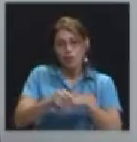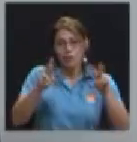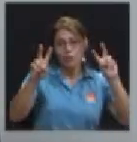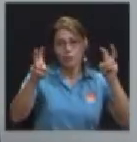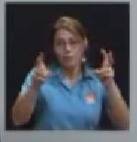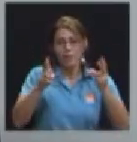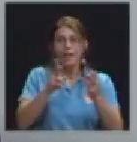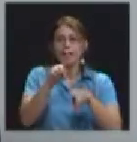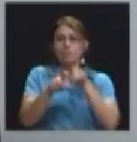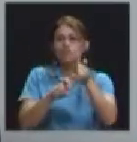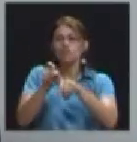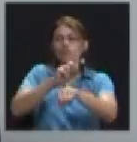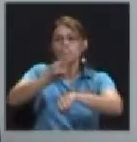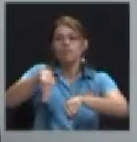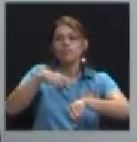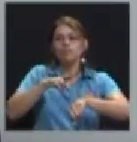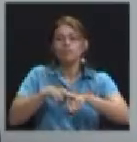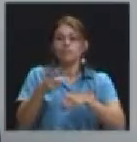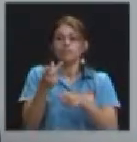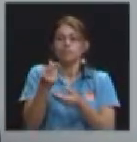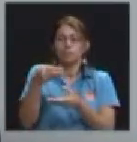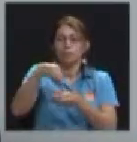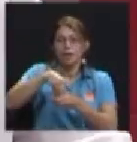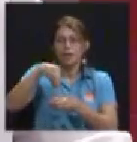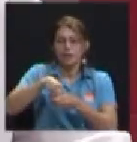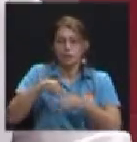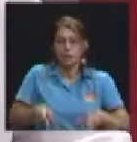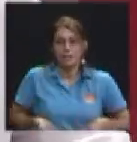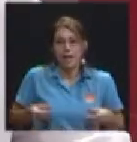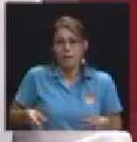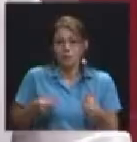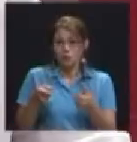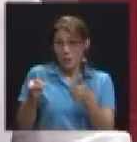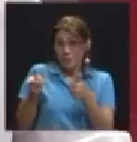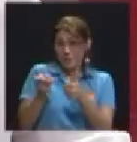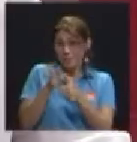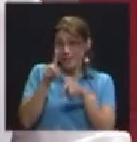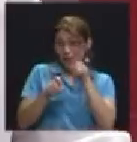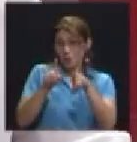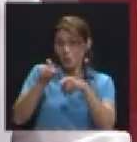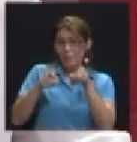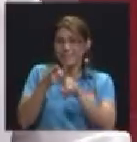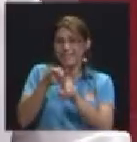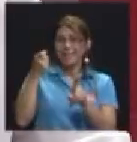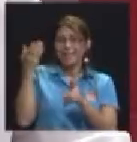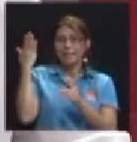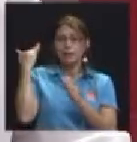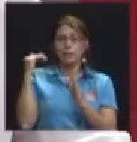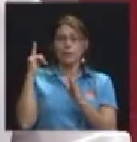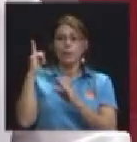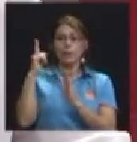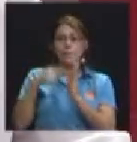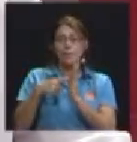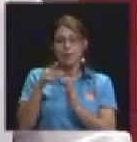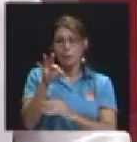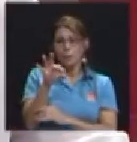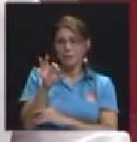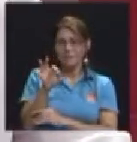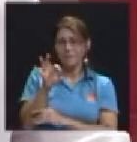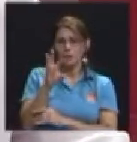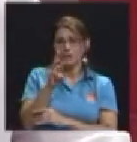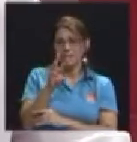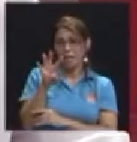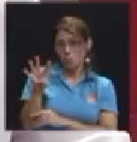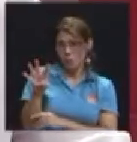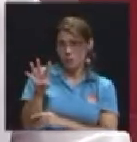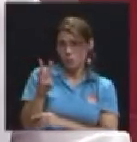Ingresos y Gastos. La primera encuesta data de 1964, más o menos, sí, ¿verdad?